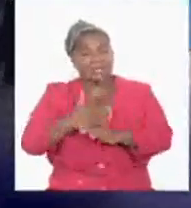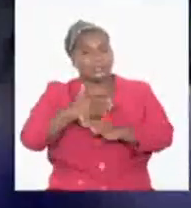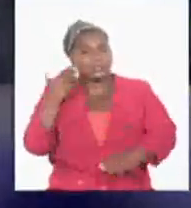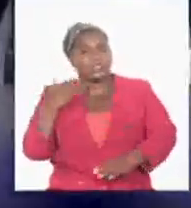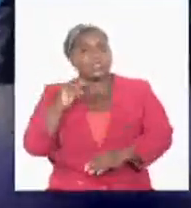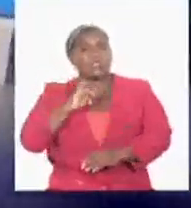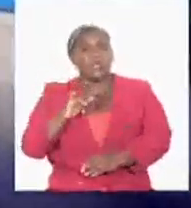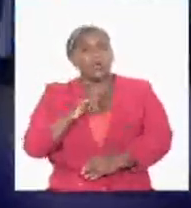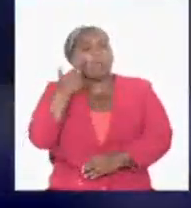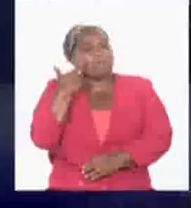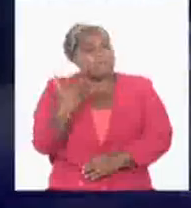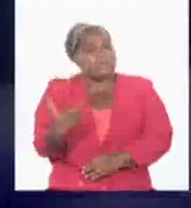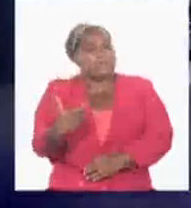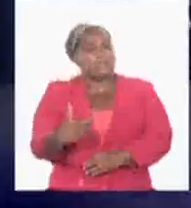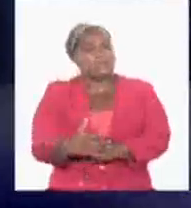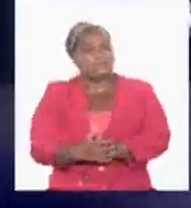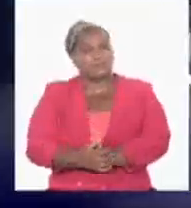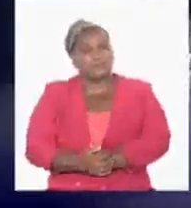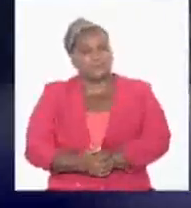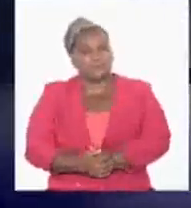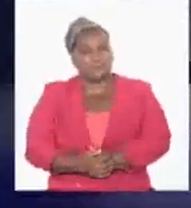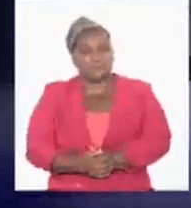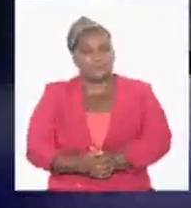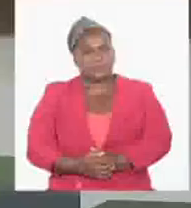paso histórico.